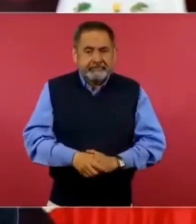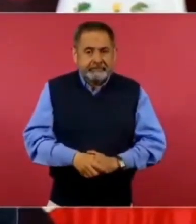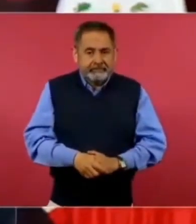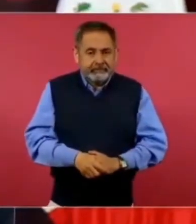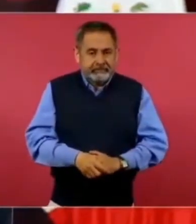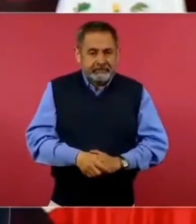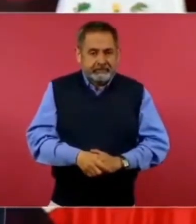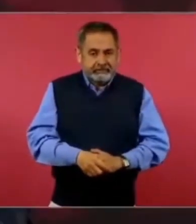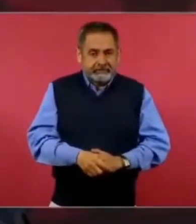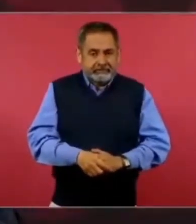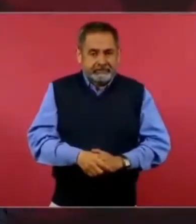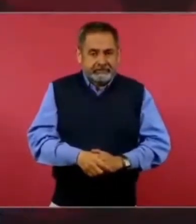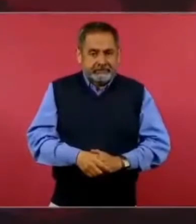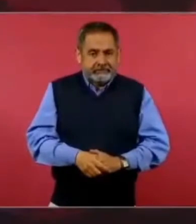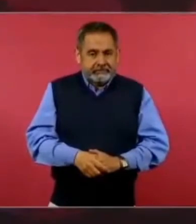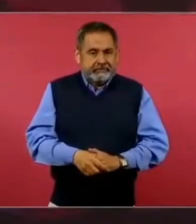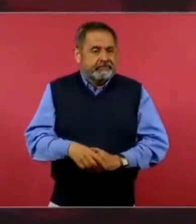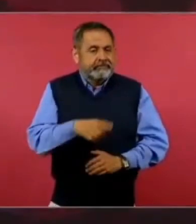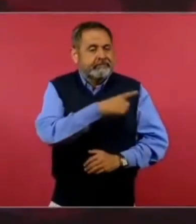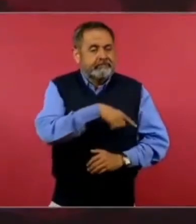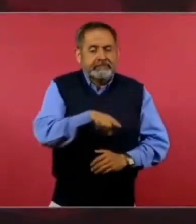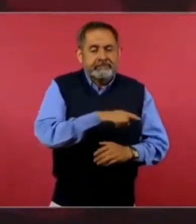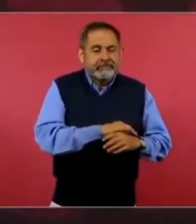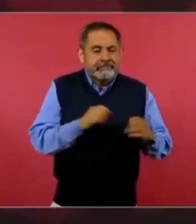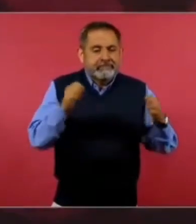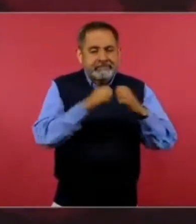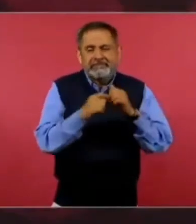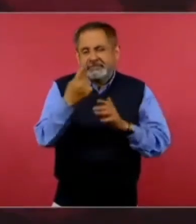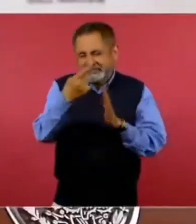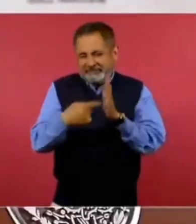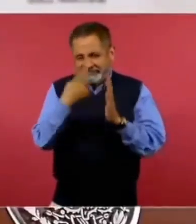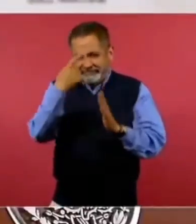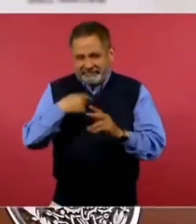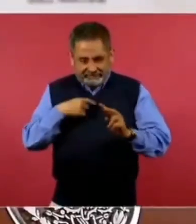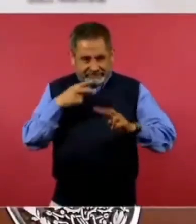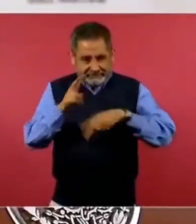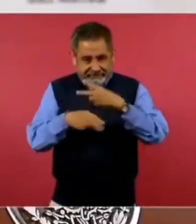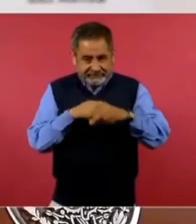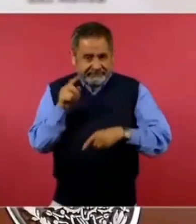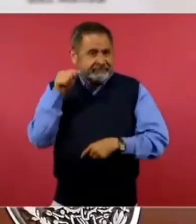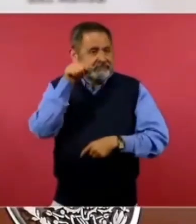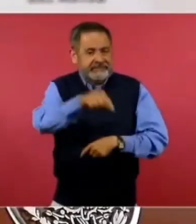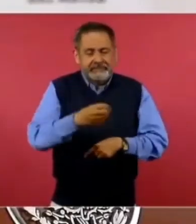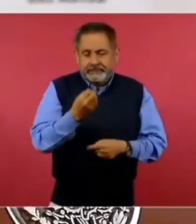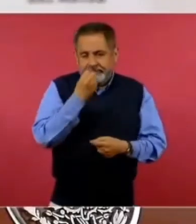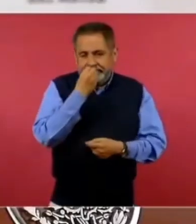porque los engañaron. Una vez fui a una comida,